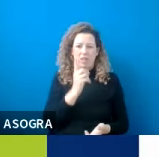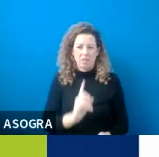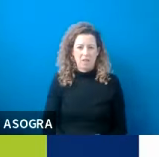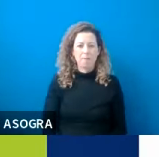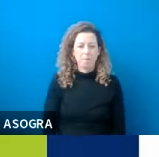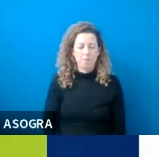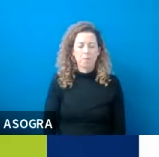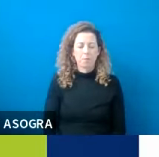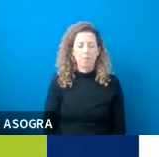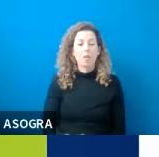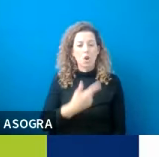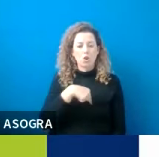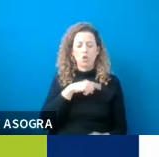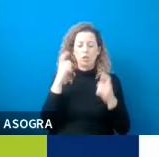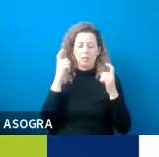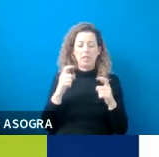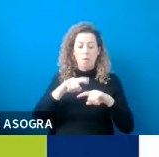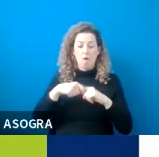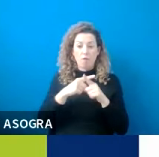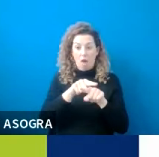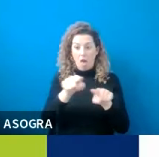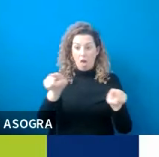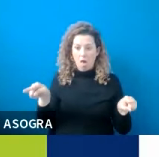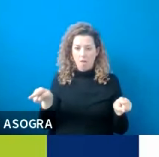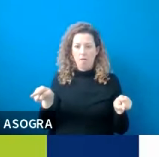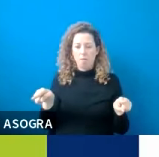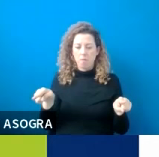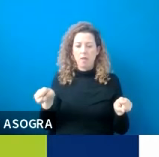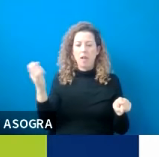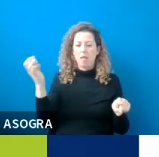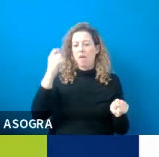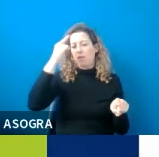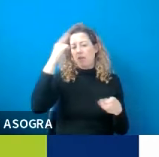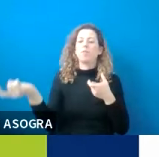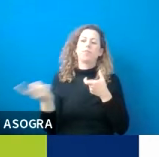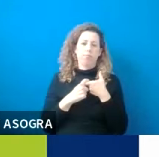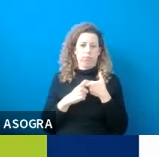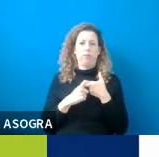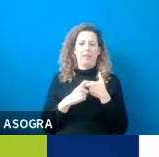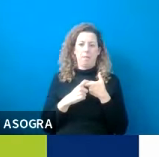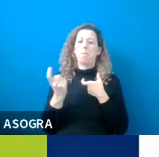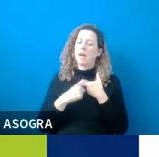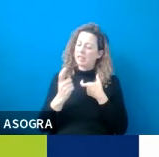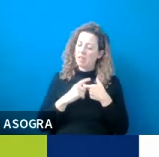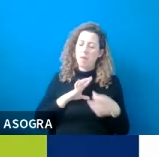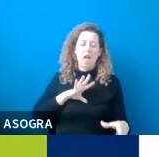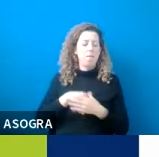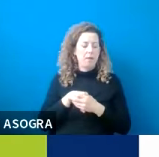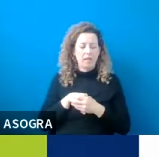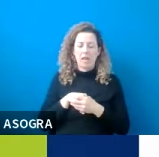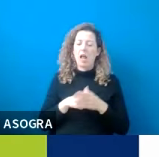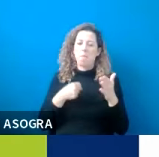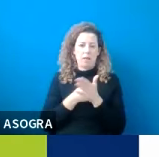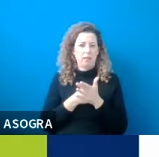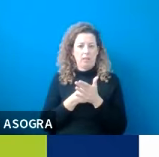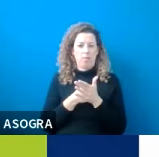Nosotros procuramos que las familias, como he dicho antes, estén siempre presentes en las sesiones y a ser posible que participen y que se impliquen en la intervención de